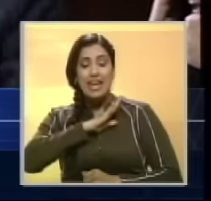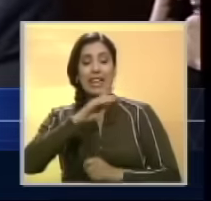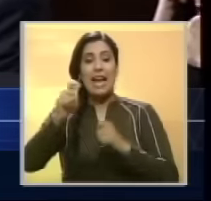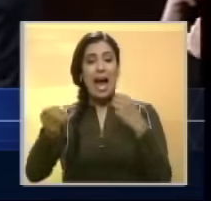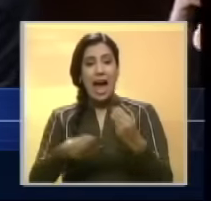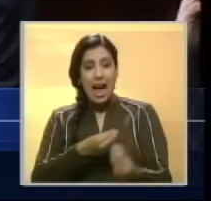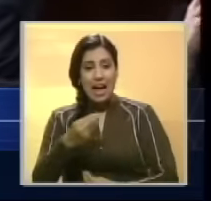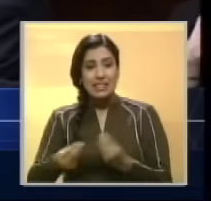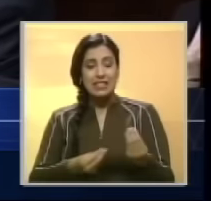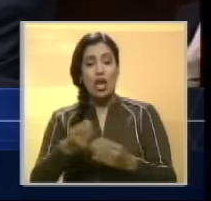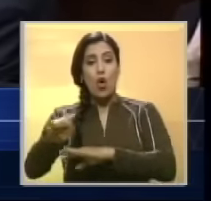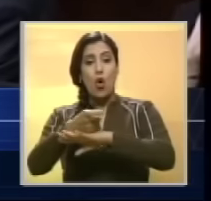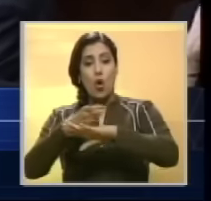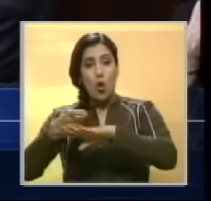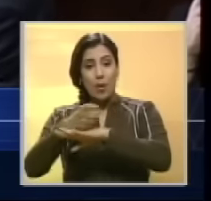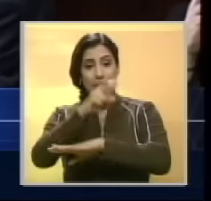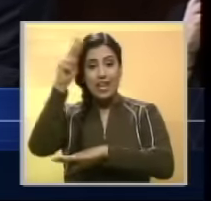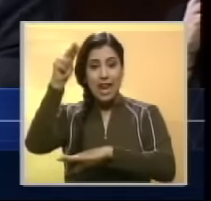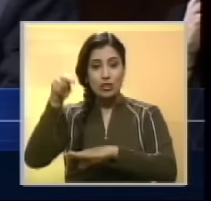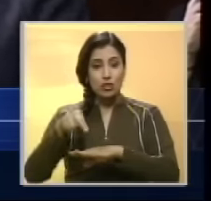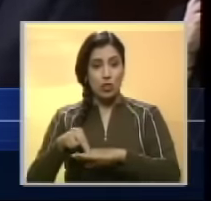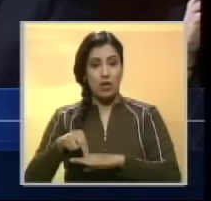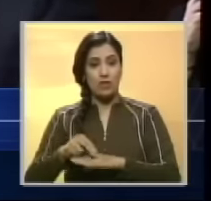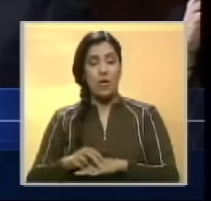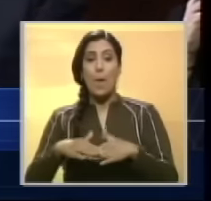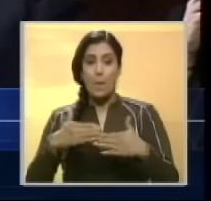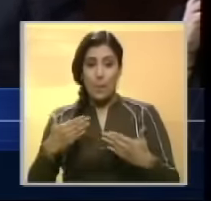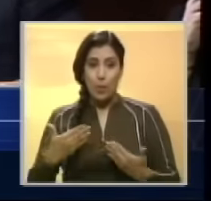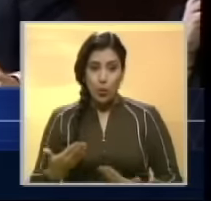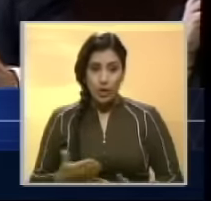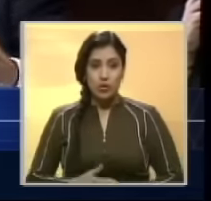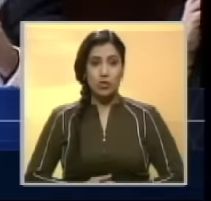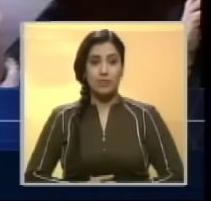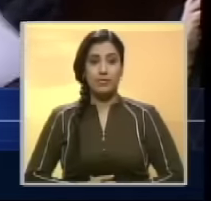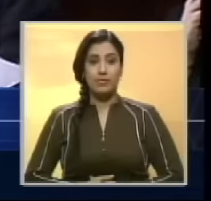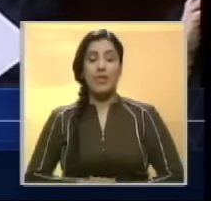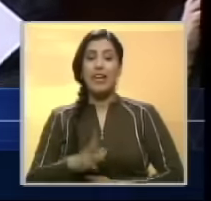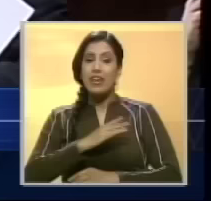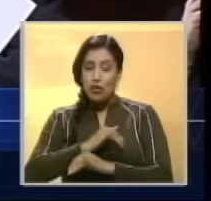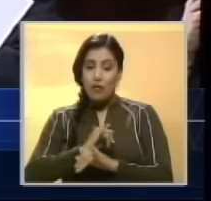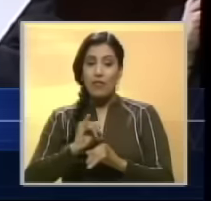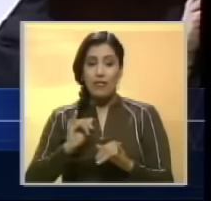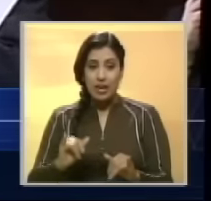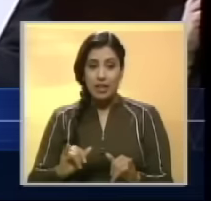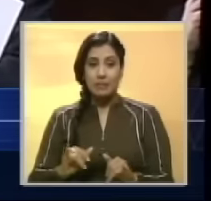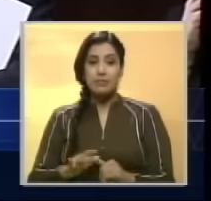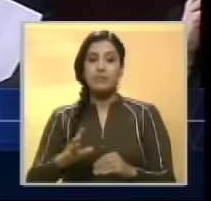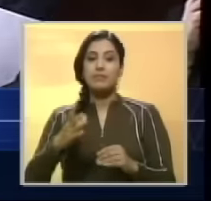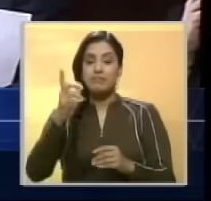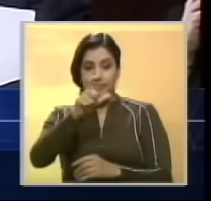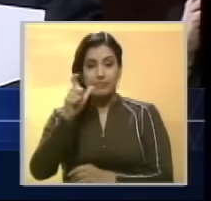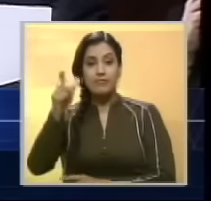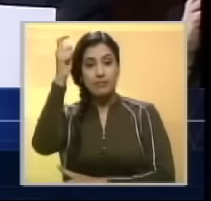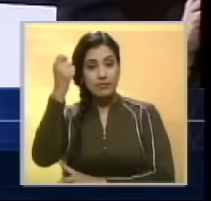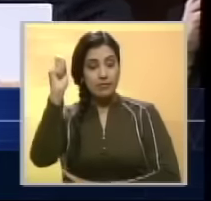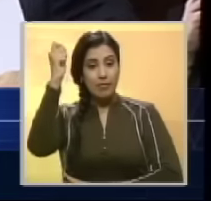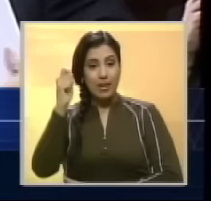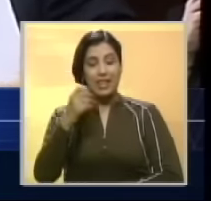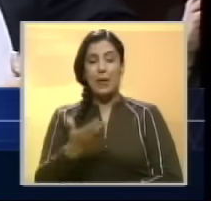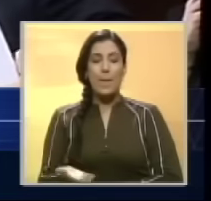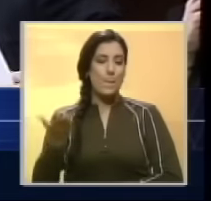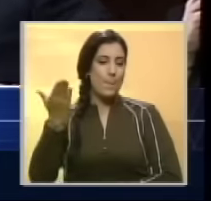cometiendo el gobierno nacional por eso y termino colegas diputados